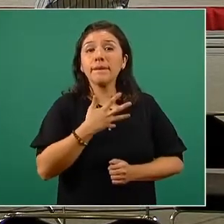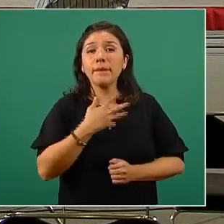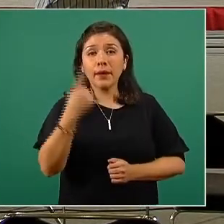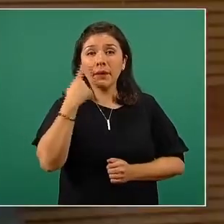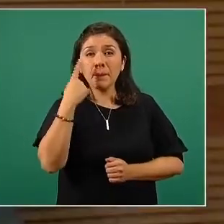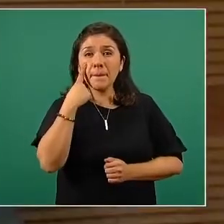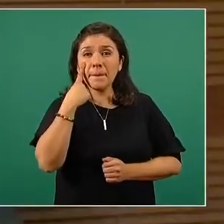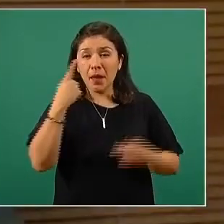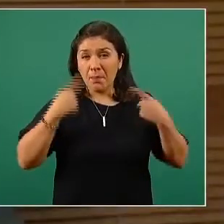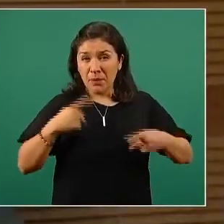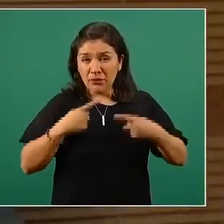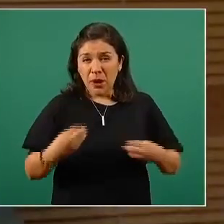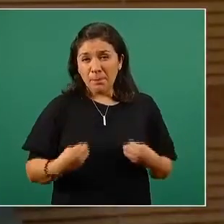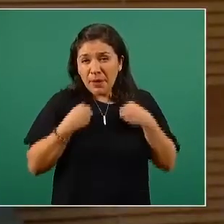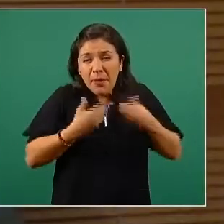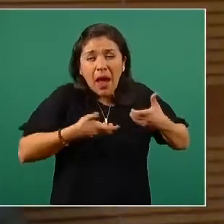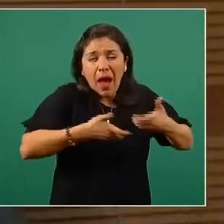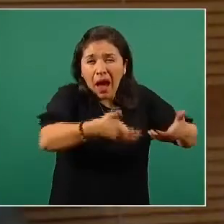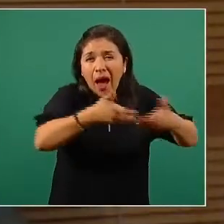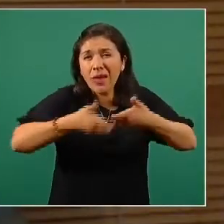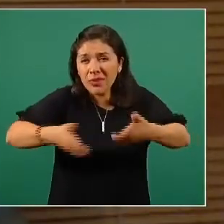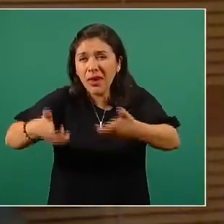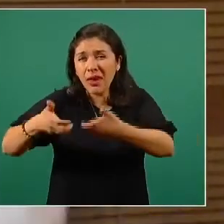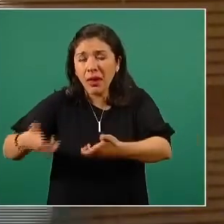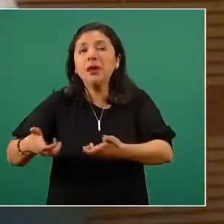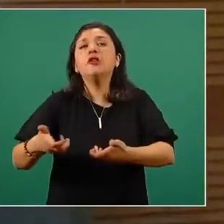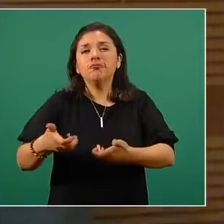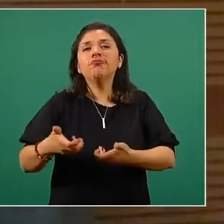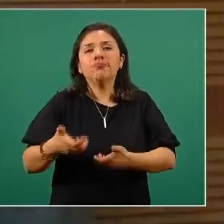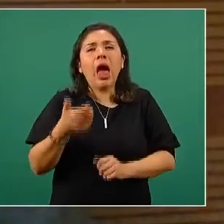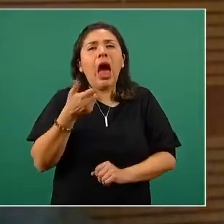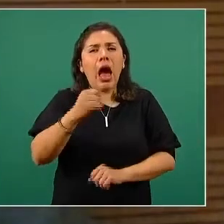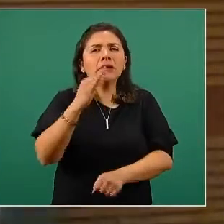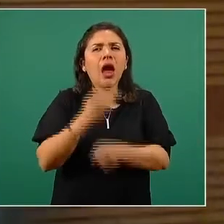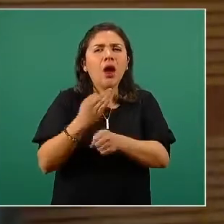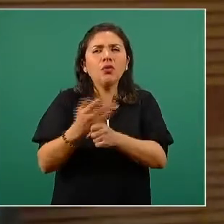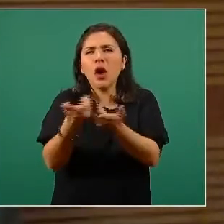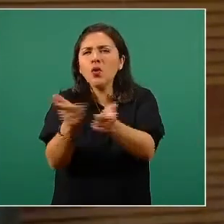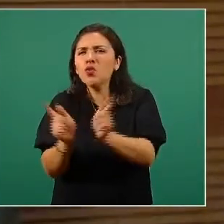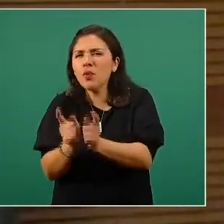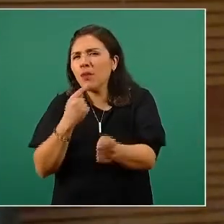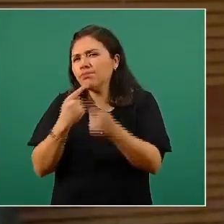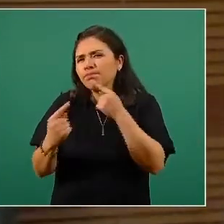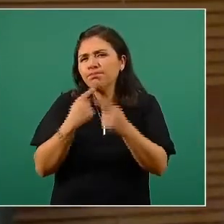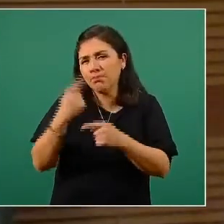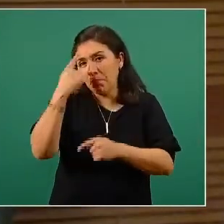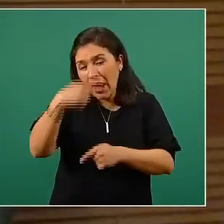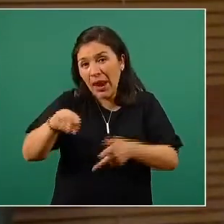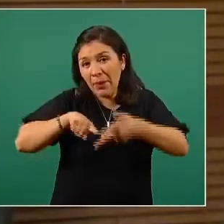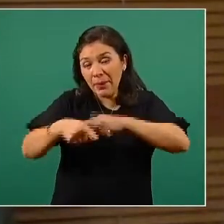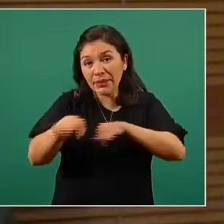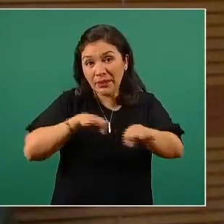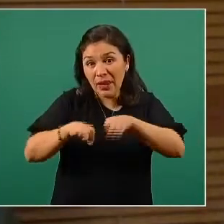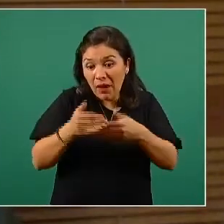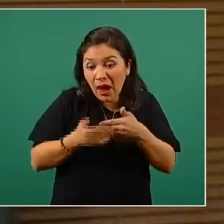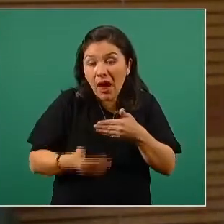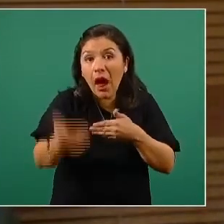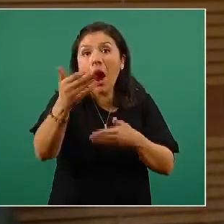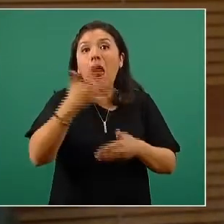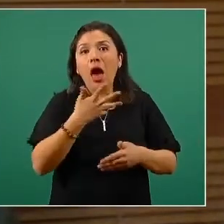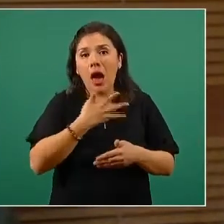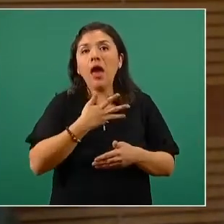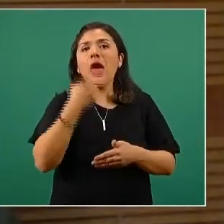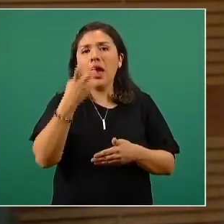población en situación de calle, ahorita en las brigadas que se están activando, tenemos también